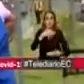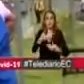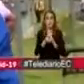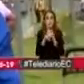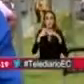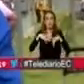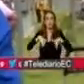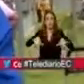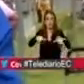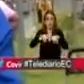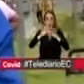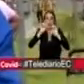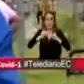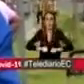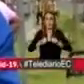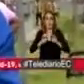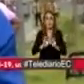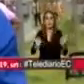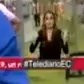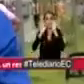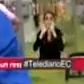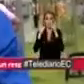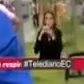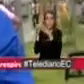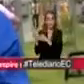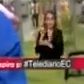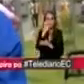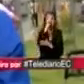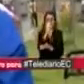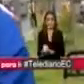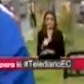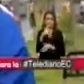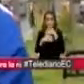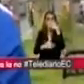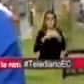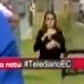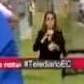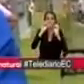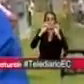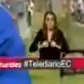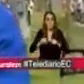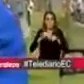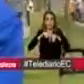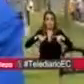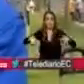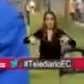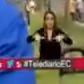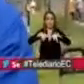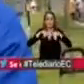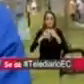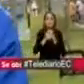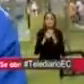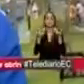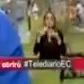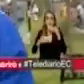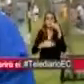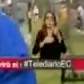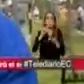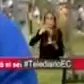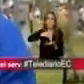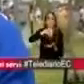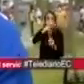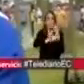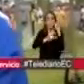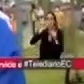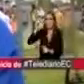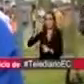donde ellos adquieren, que es en la sierra, y a través de un convoy puedan traer esto y que puedan dar la facilidad a la ciudadanía. Vean que los